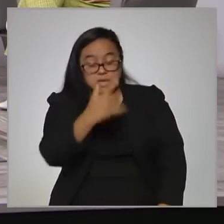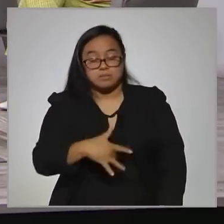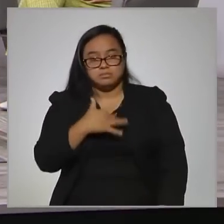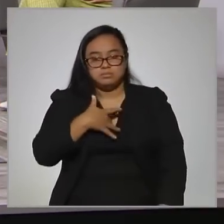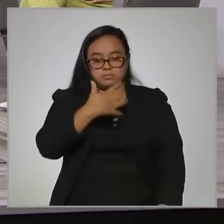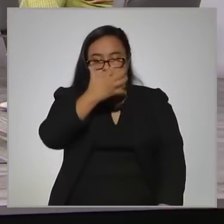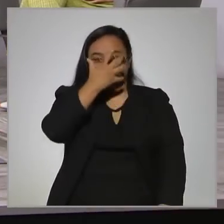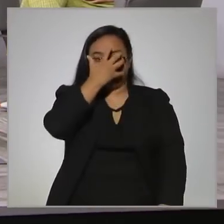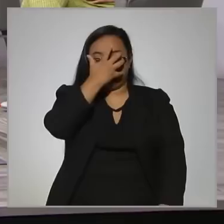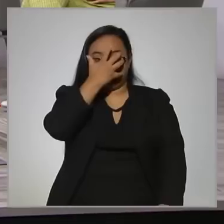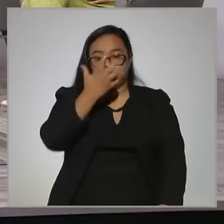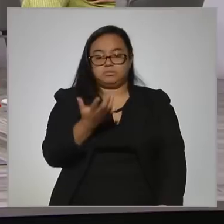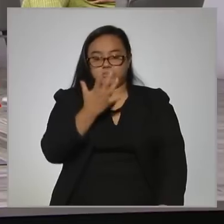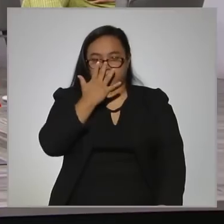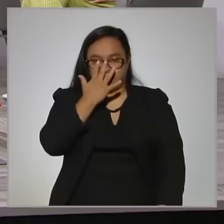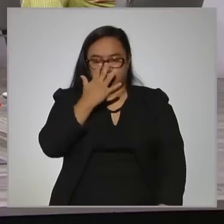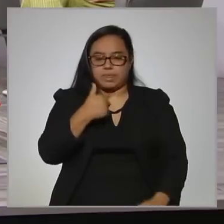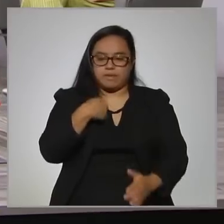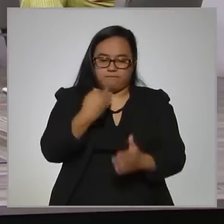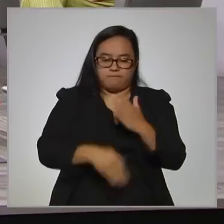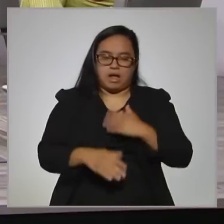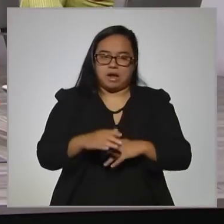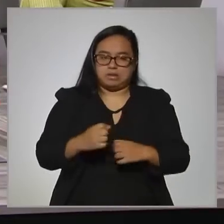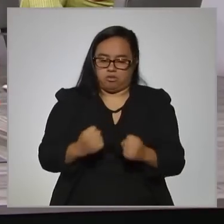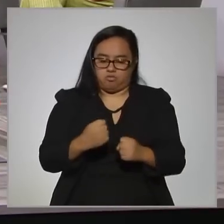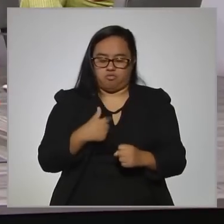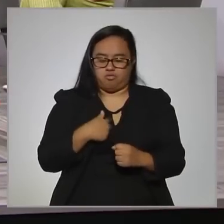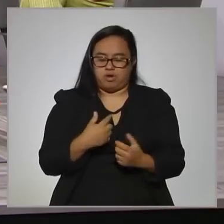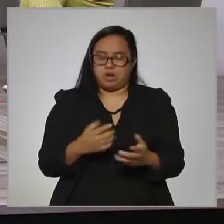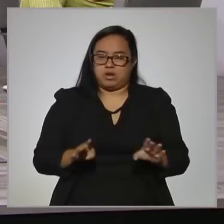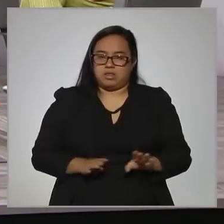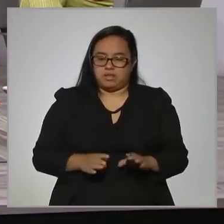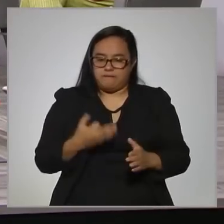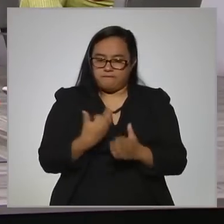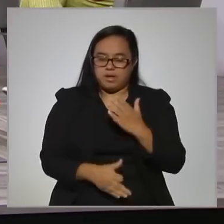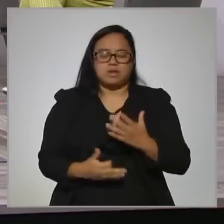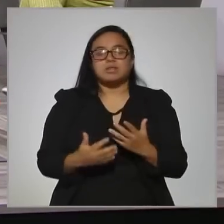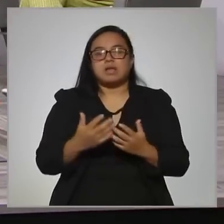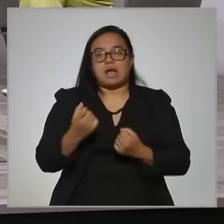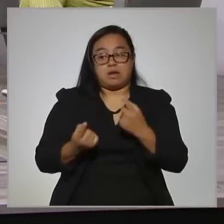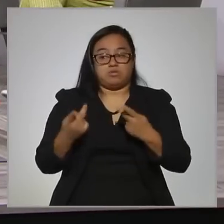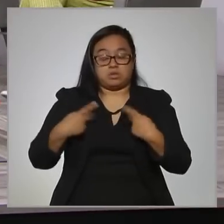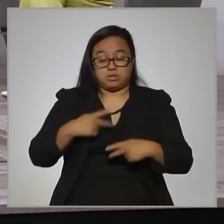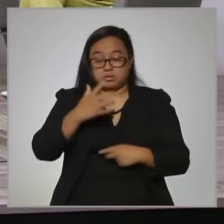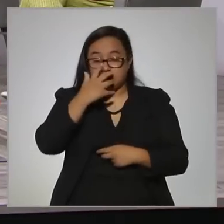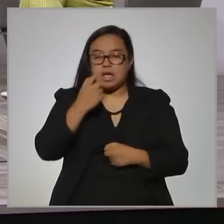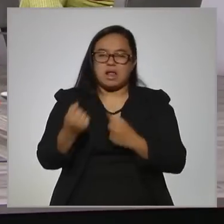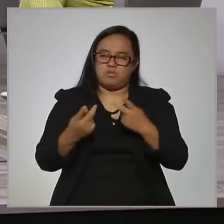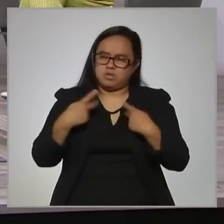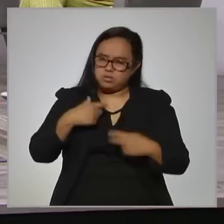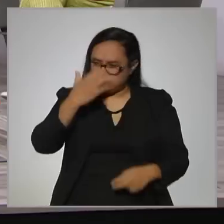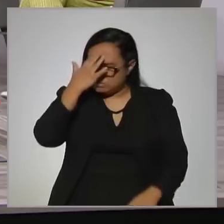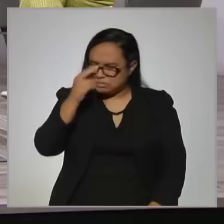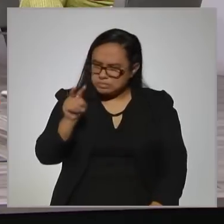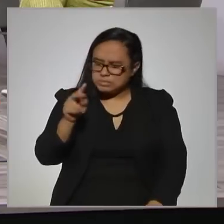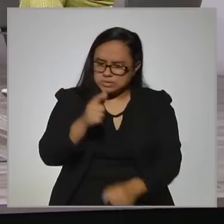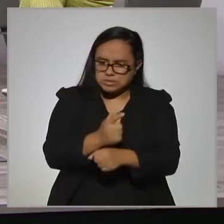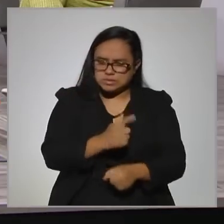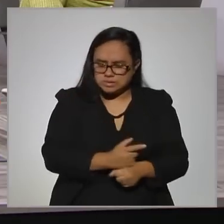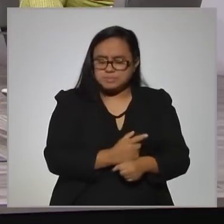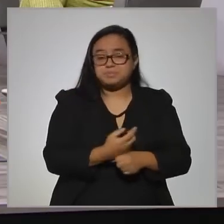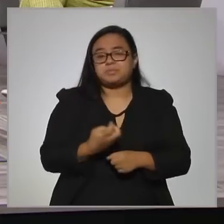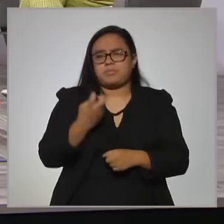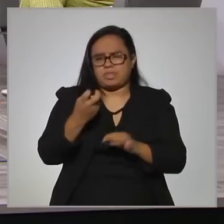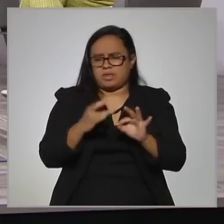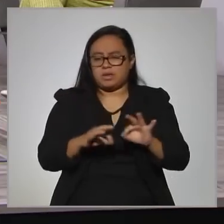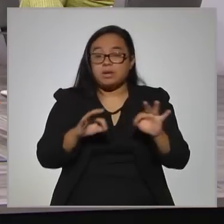también que es una falta moral o es una falta de carácter. Yo lo he visto mucho también con alguna gente cercana. Entonces, pues sí vale la pena,